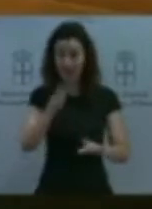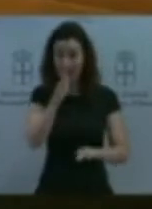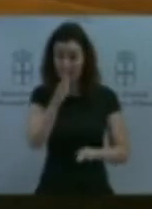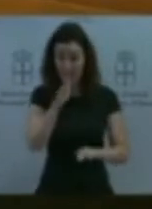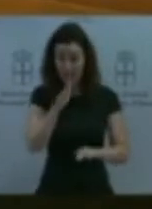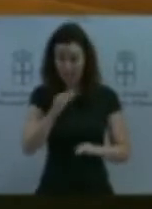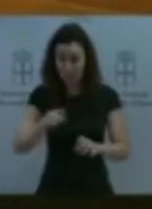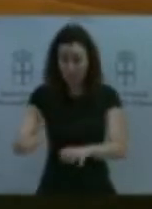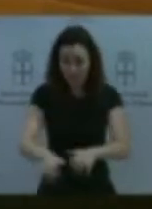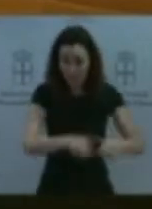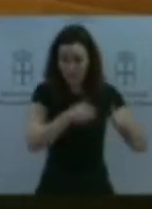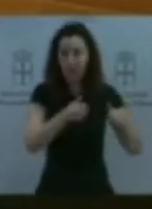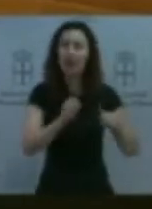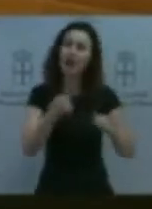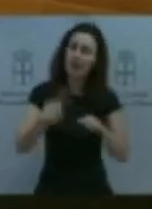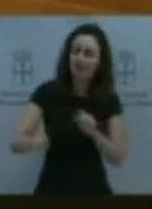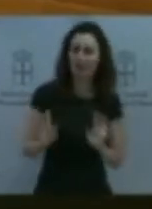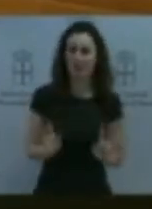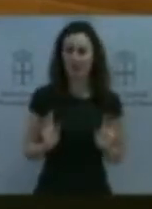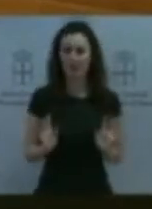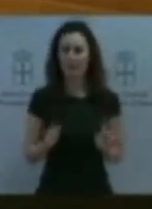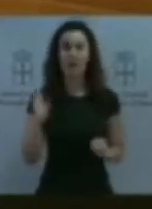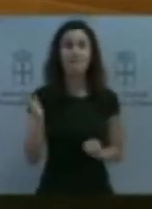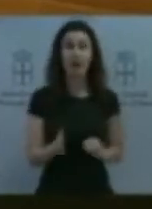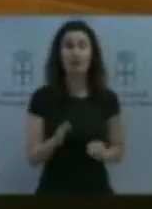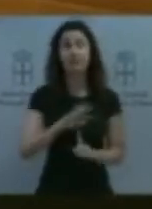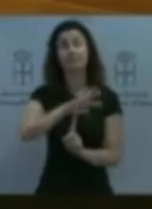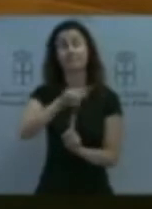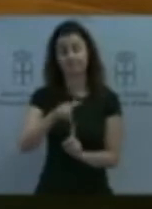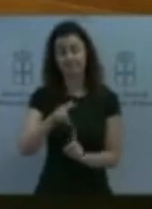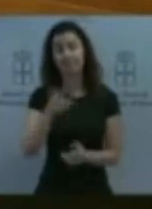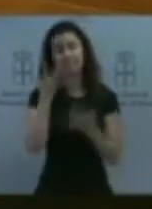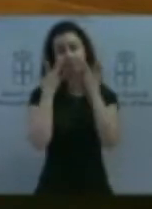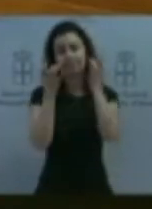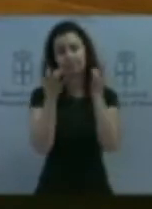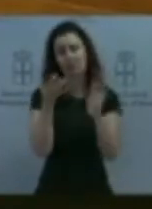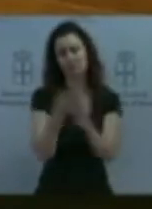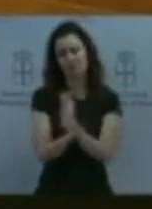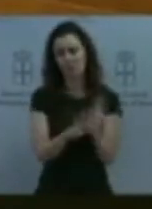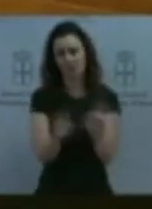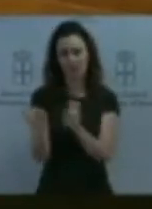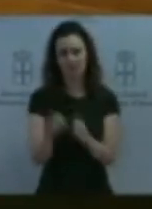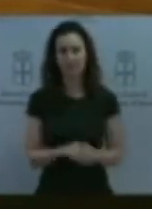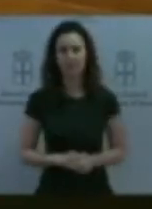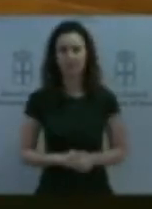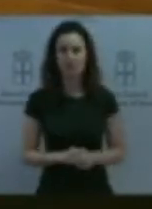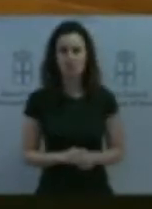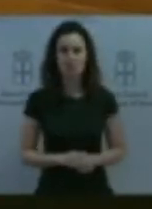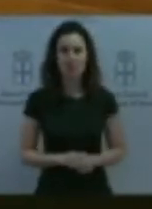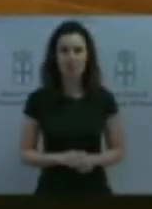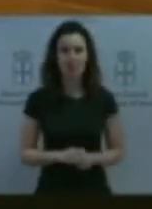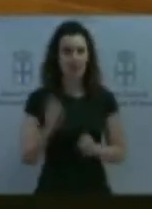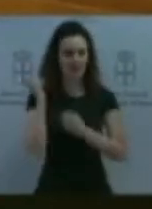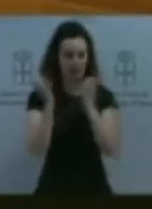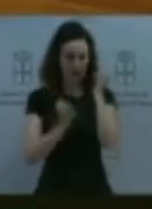los impactos medioambientales que supone esto. Yo le explico alguna cuestión. Mire, la fauna, los pequeños peces